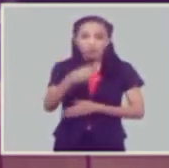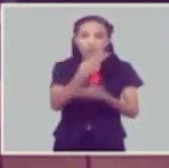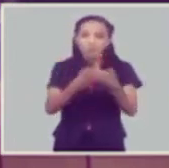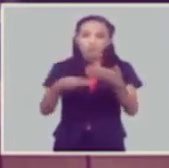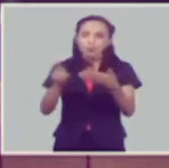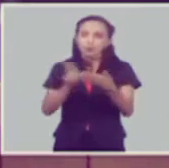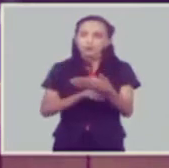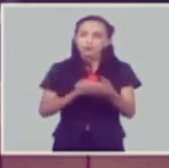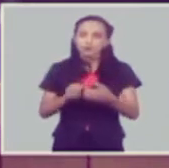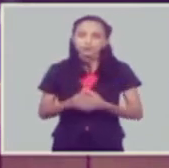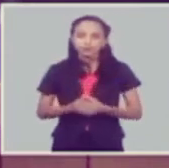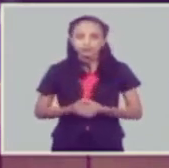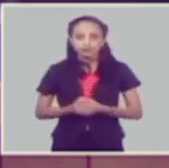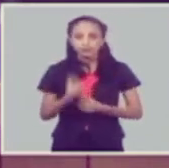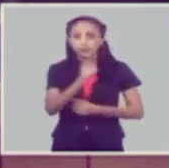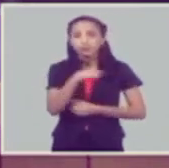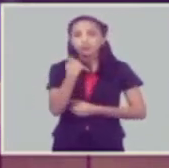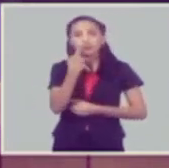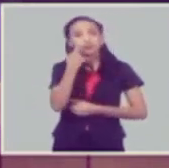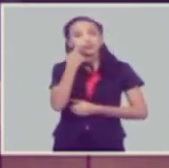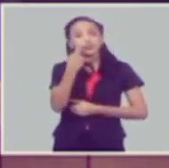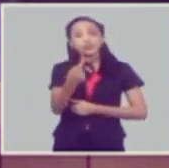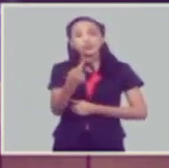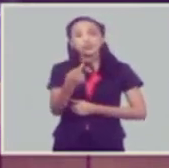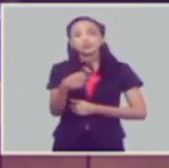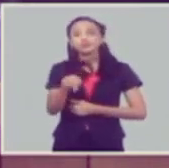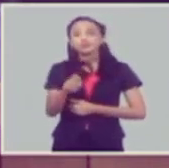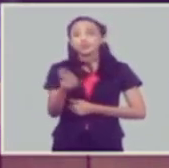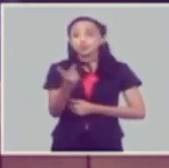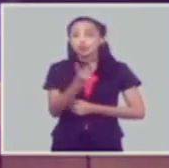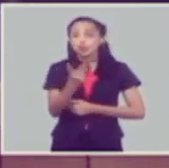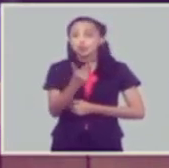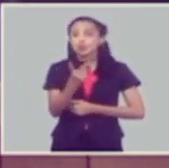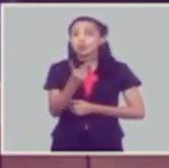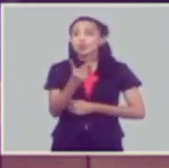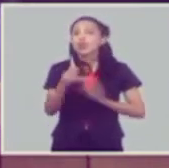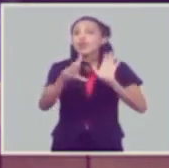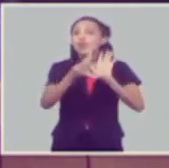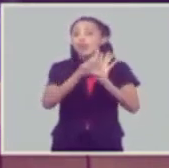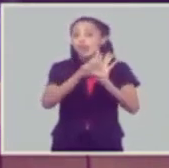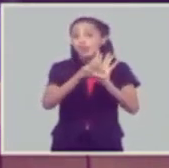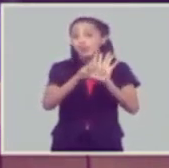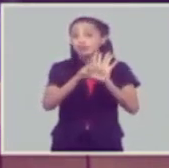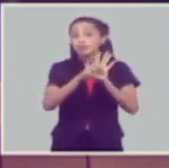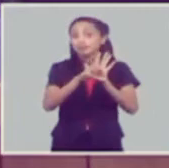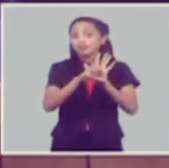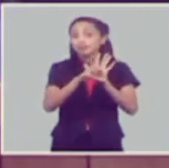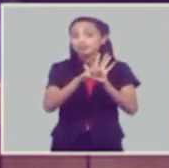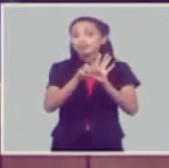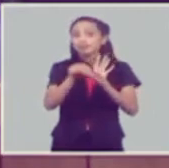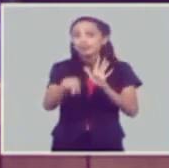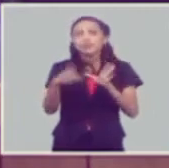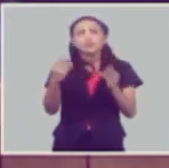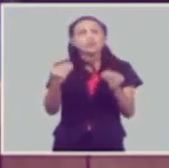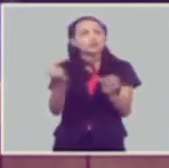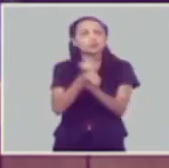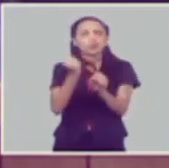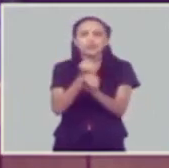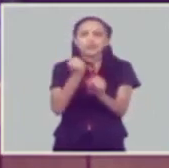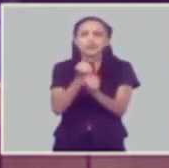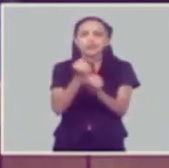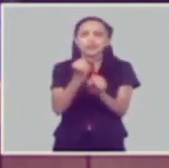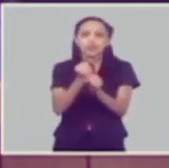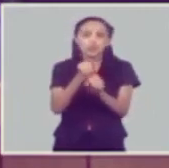Popular. Hemos apreciado que ambas disposiciones normativas han sido objeto de una ardua labor de los encargados de